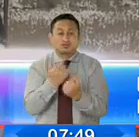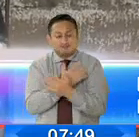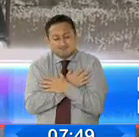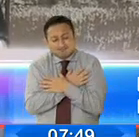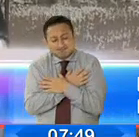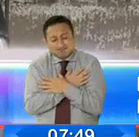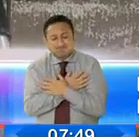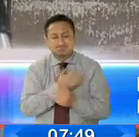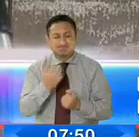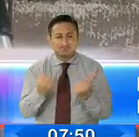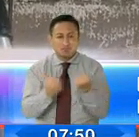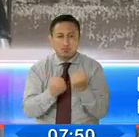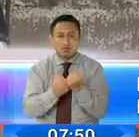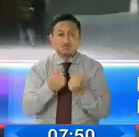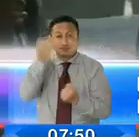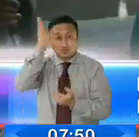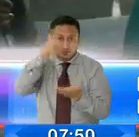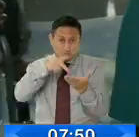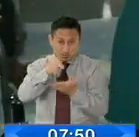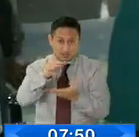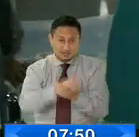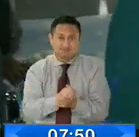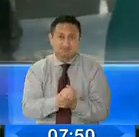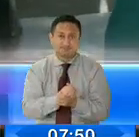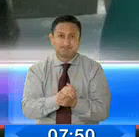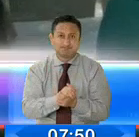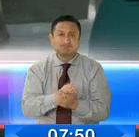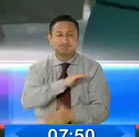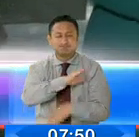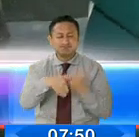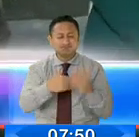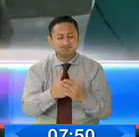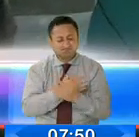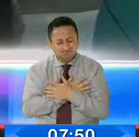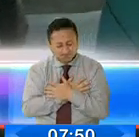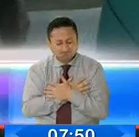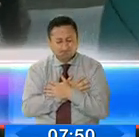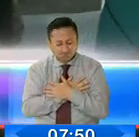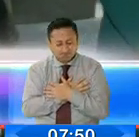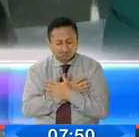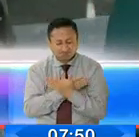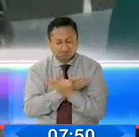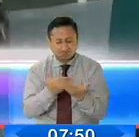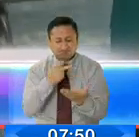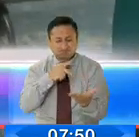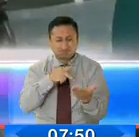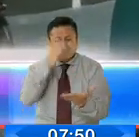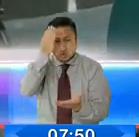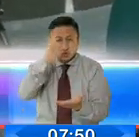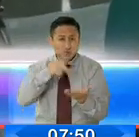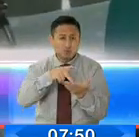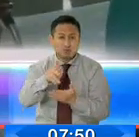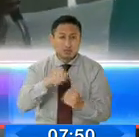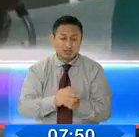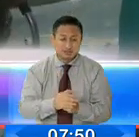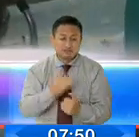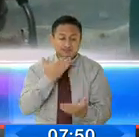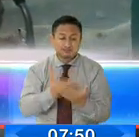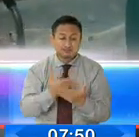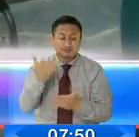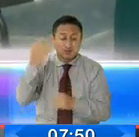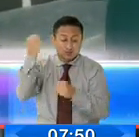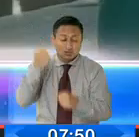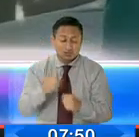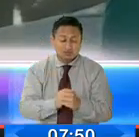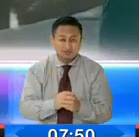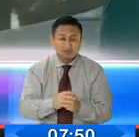nos han apoyado, que Dios le pague. Dios le pague de todo corazón a ustedes, señores de Jonathan y